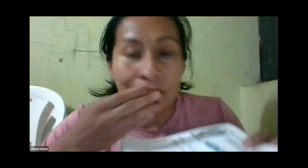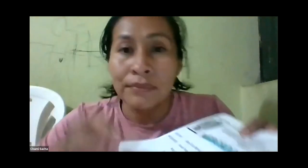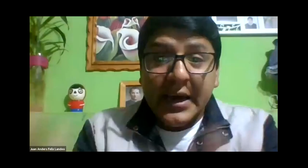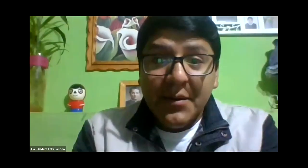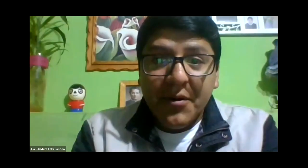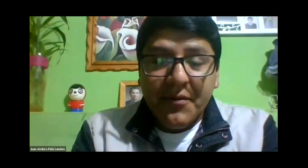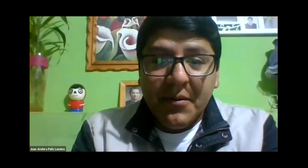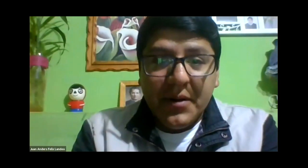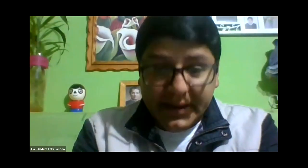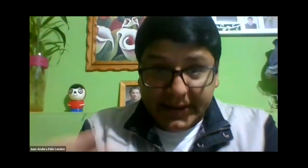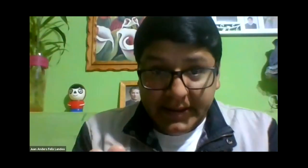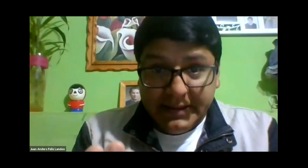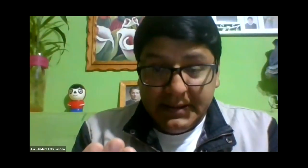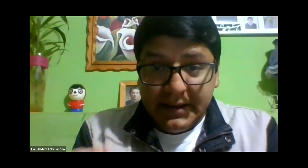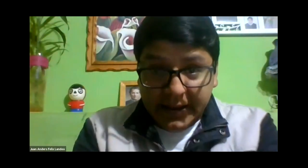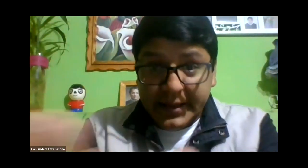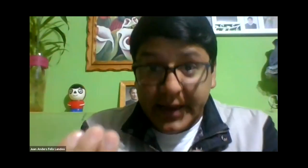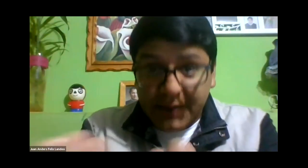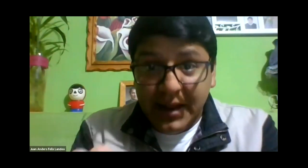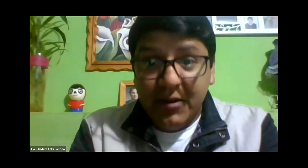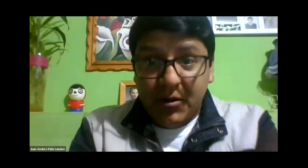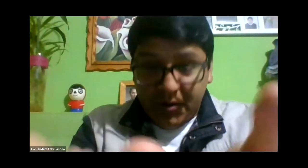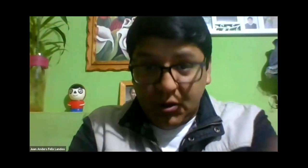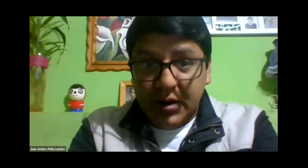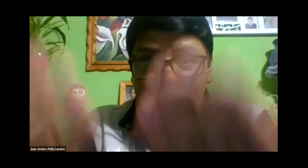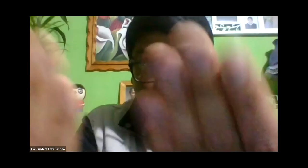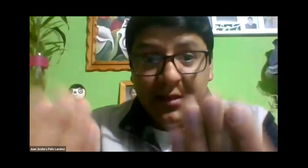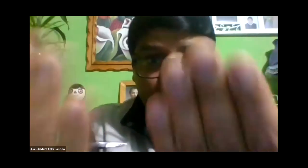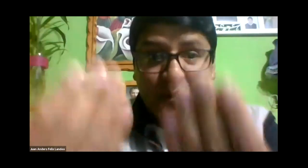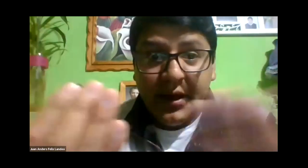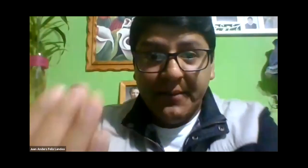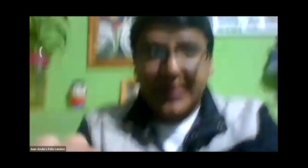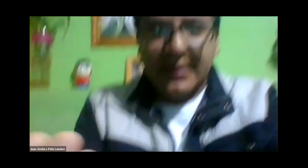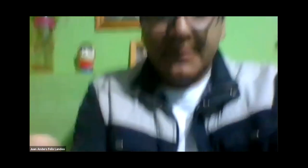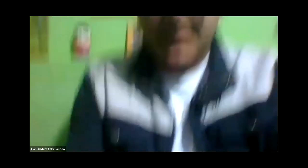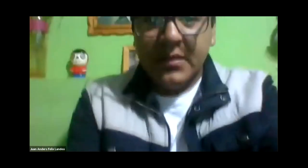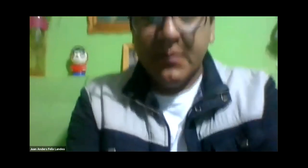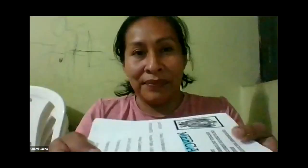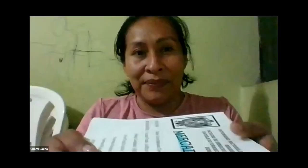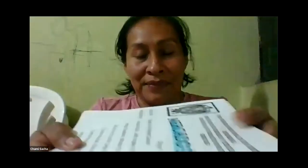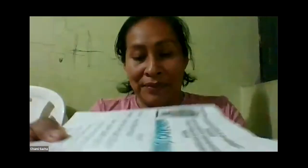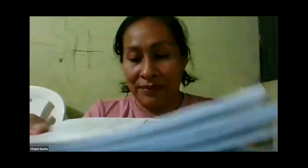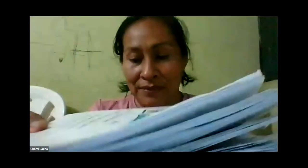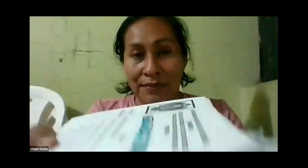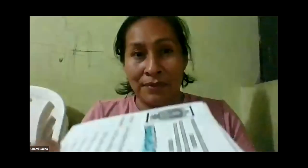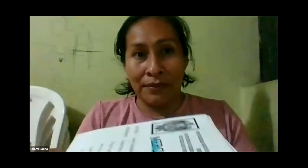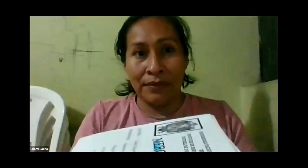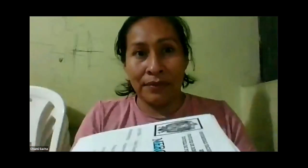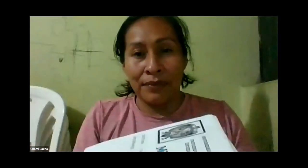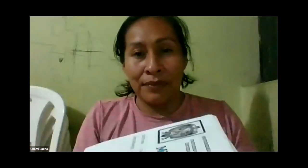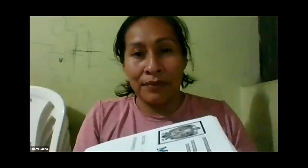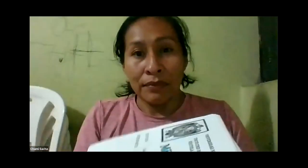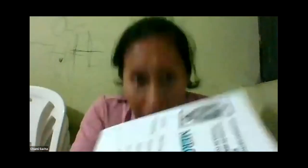/ m por favor es / m yo le voy a recepcionar le puede entregar por